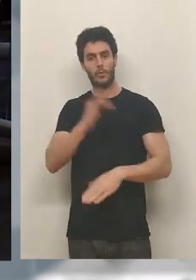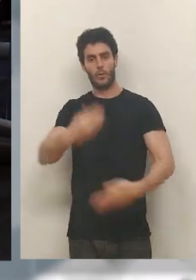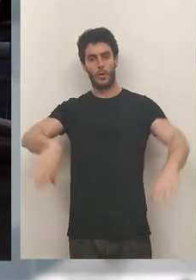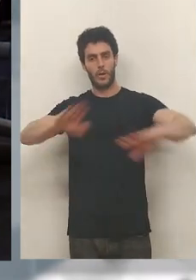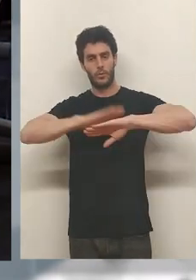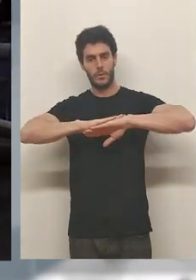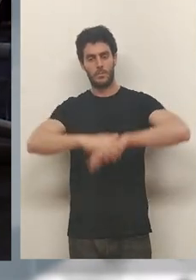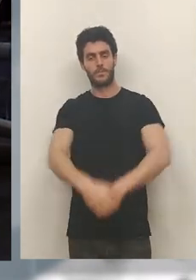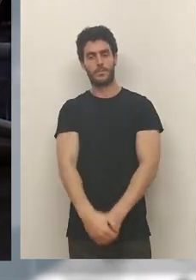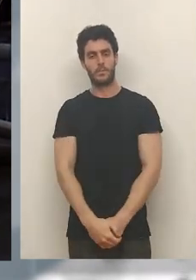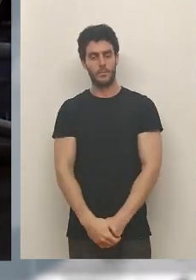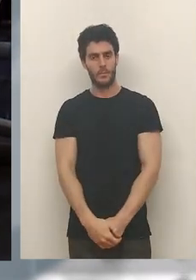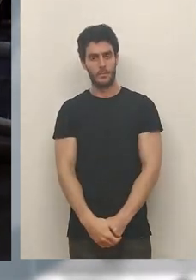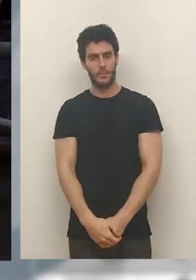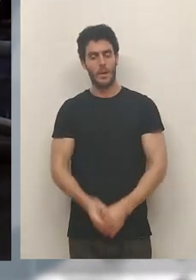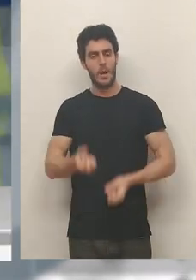el turno de noche.